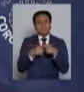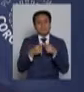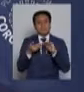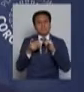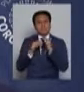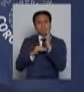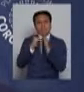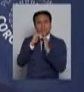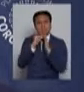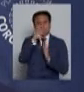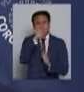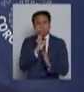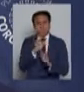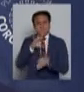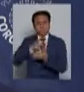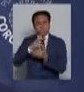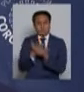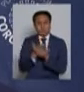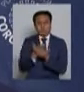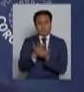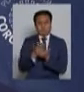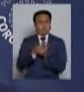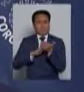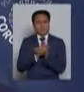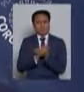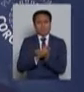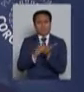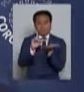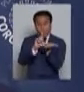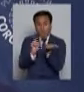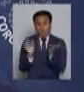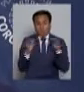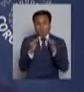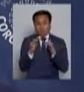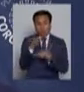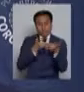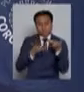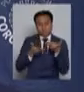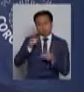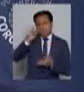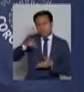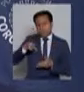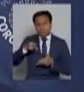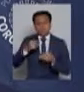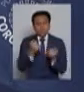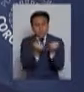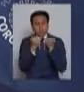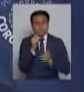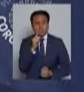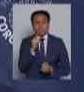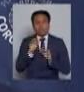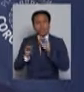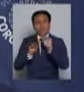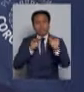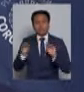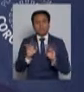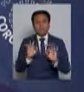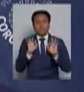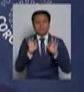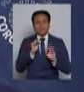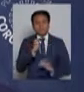estaría discriminando a funcionarios de la salud, prohibiéndole, por ejemplo, el uso de espacios comunes. ¿Tiene antecedentes sobre aquello o qué llamado se hace